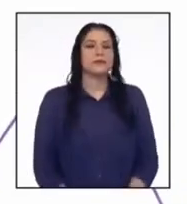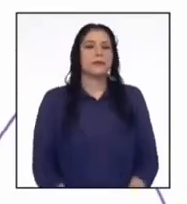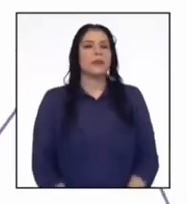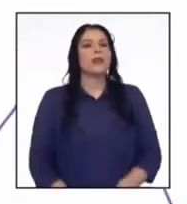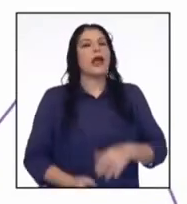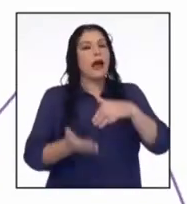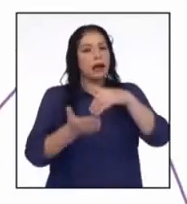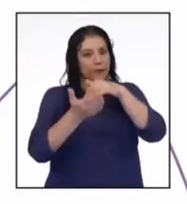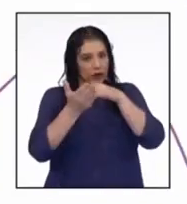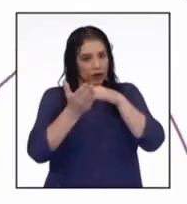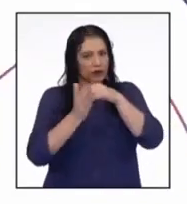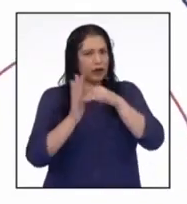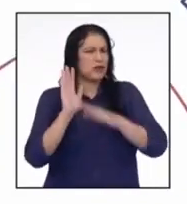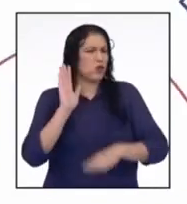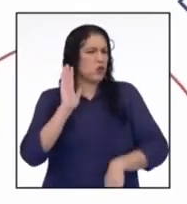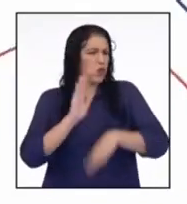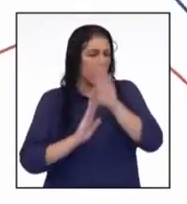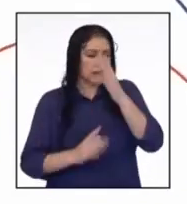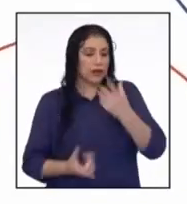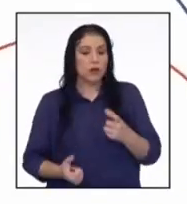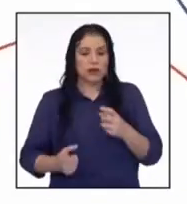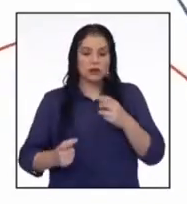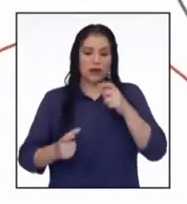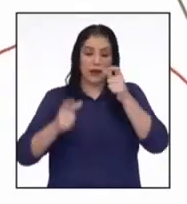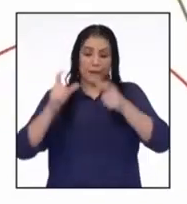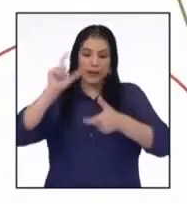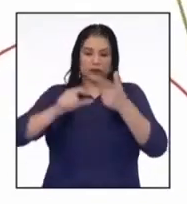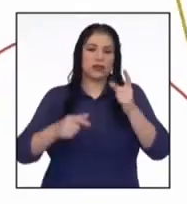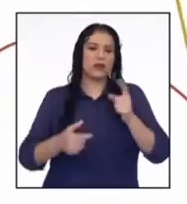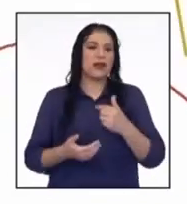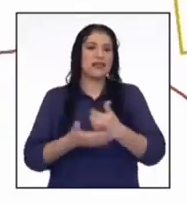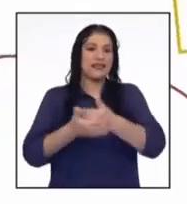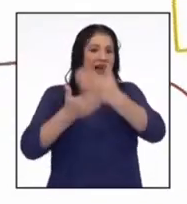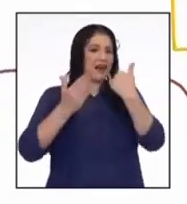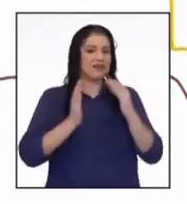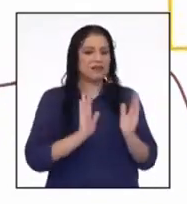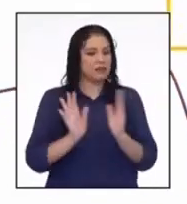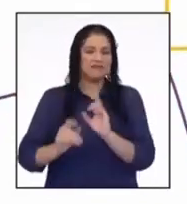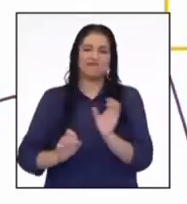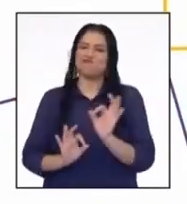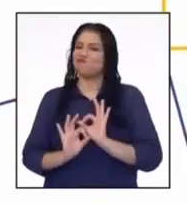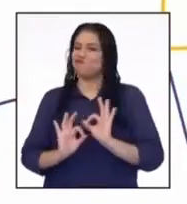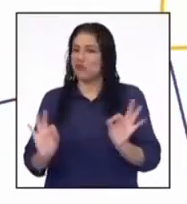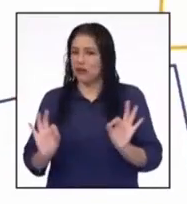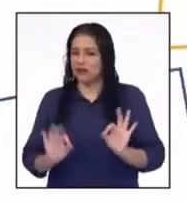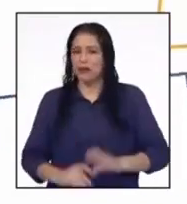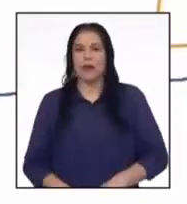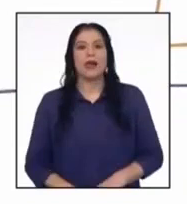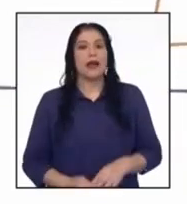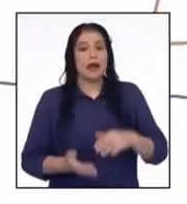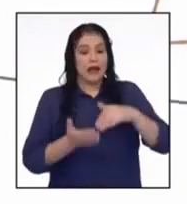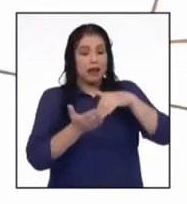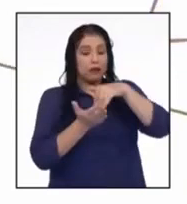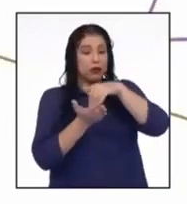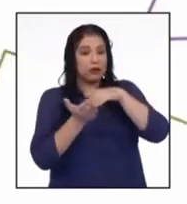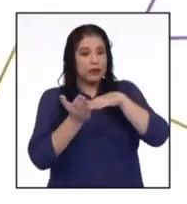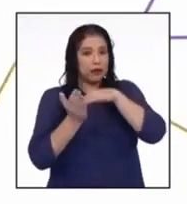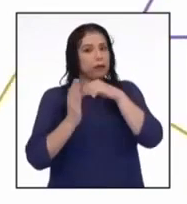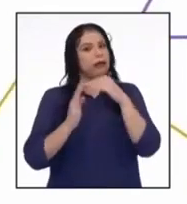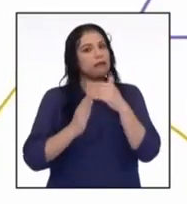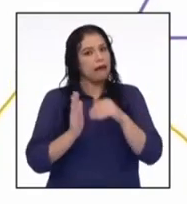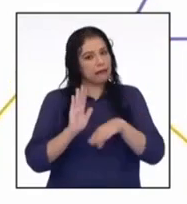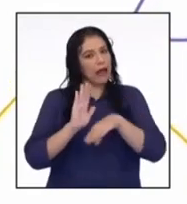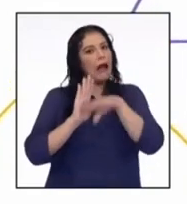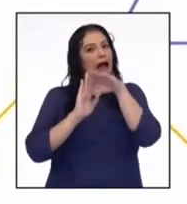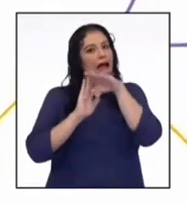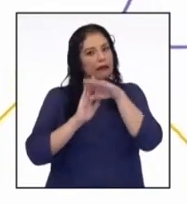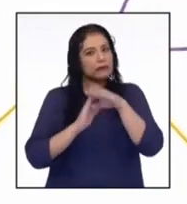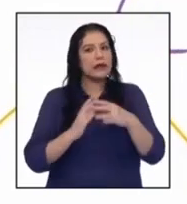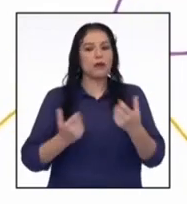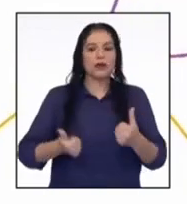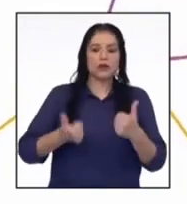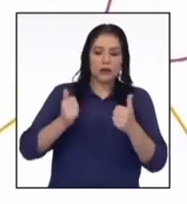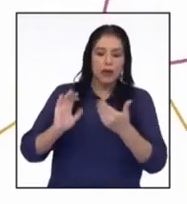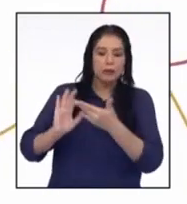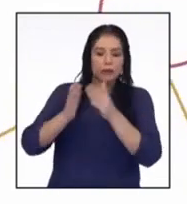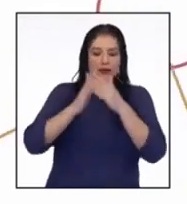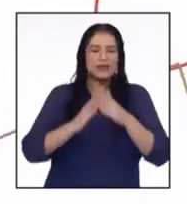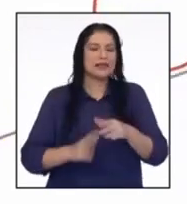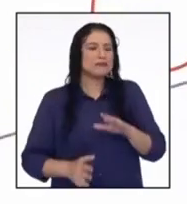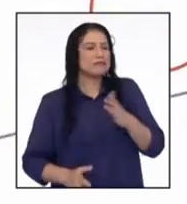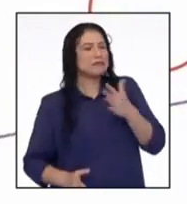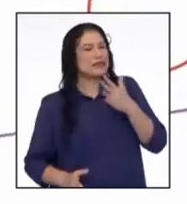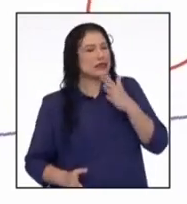Hay vulnerabilidad muy alta cuando la población no está organizada. La vulnerabilidad alta aparece cuando la población